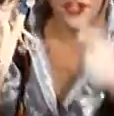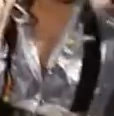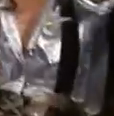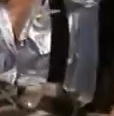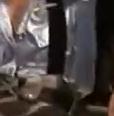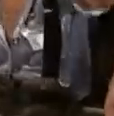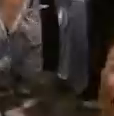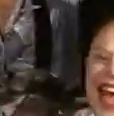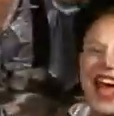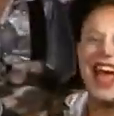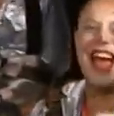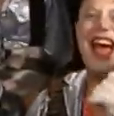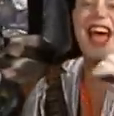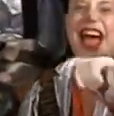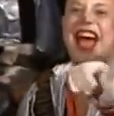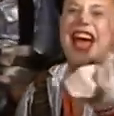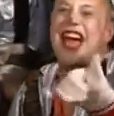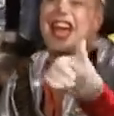Mira.